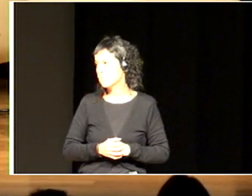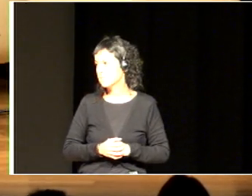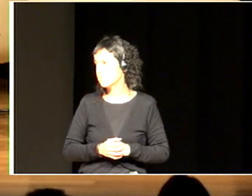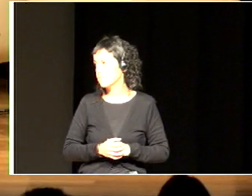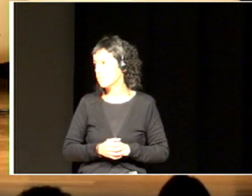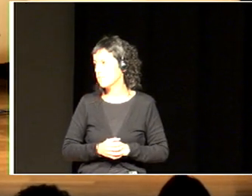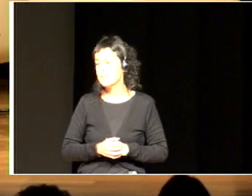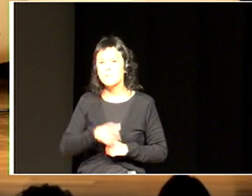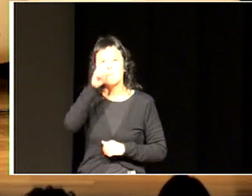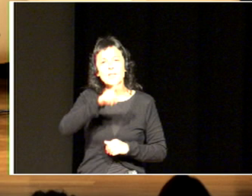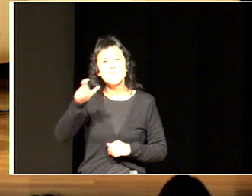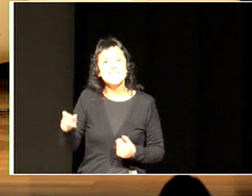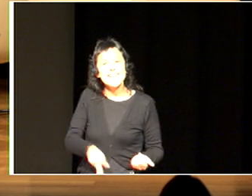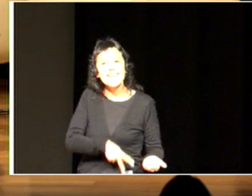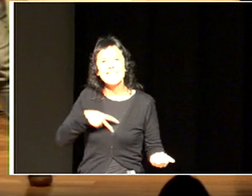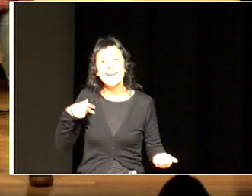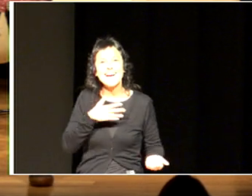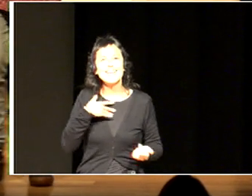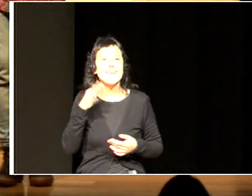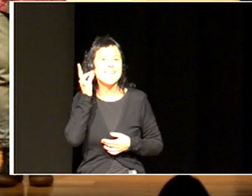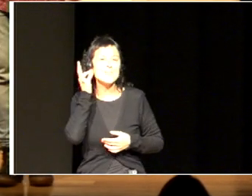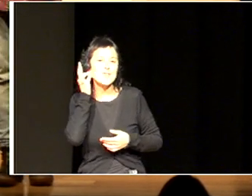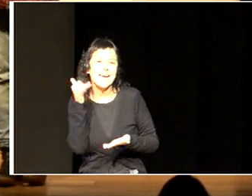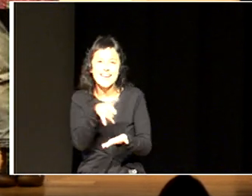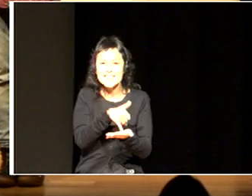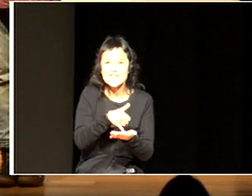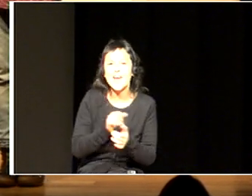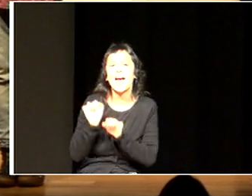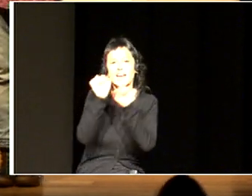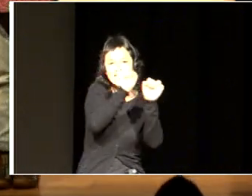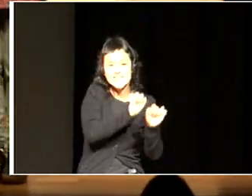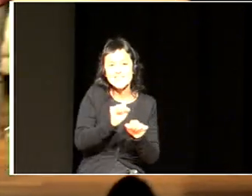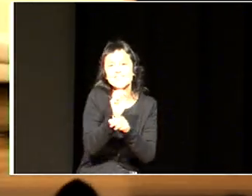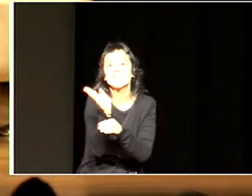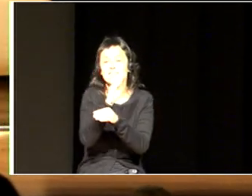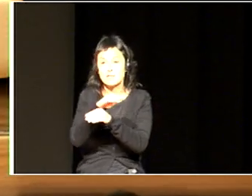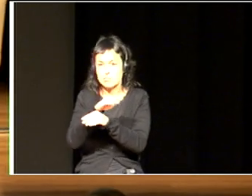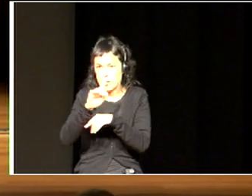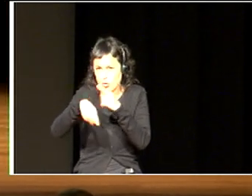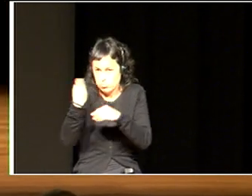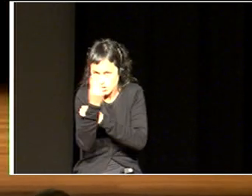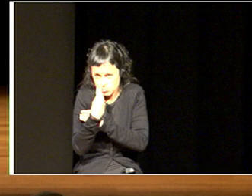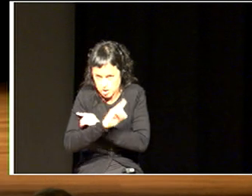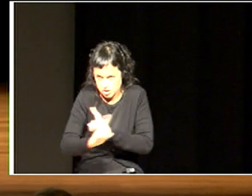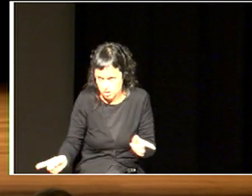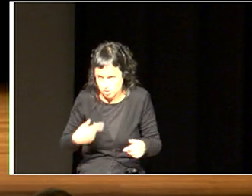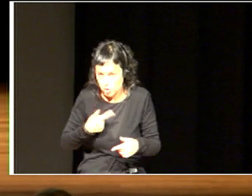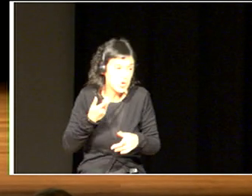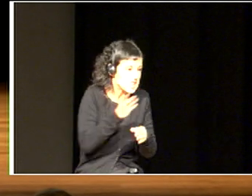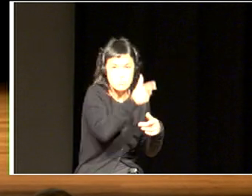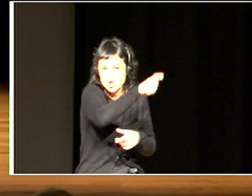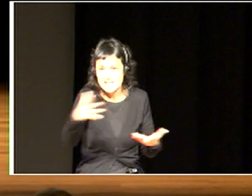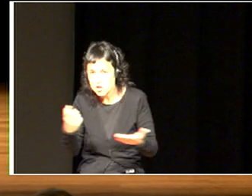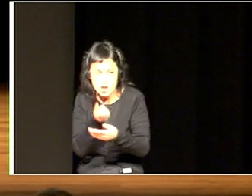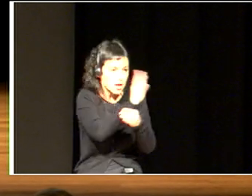la gente por lo general quiere mujeres frágiles a las que protege haz que cuidar que luego tienes que andar cuidando de todo el mundo pero bueno bien